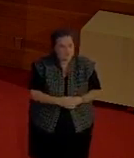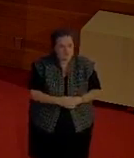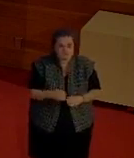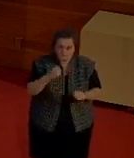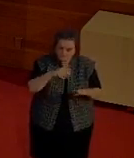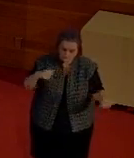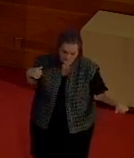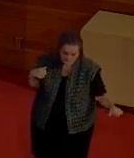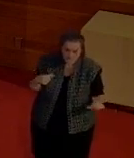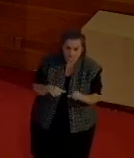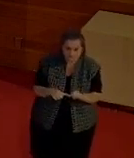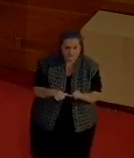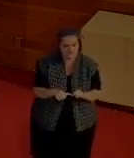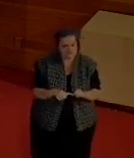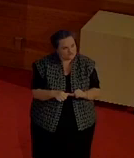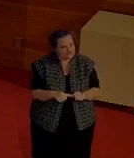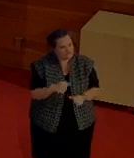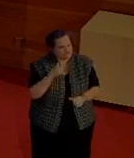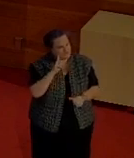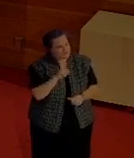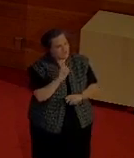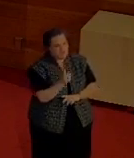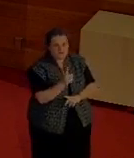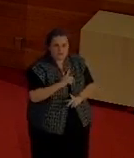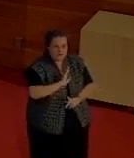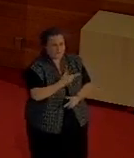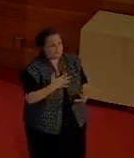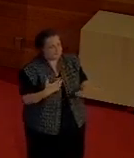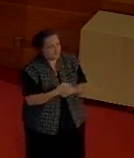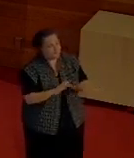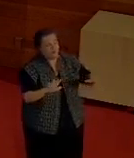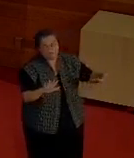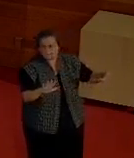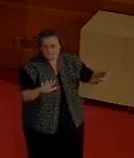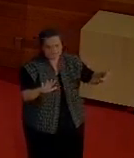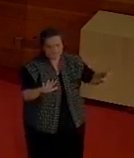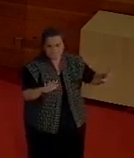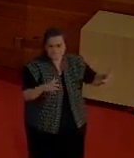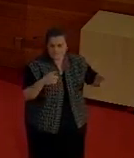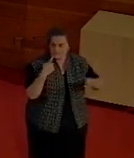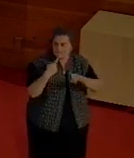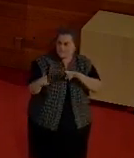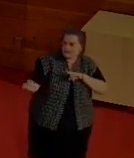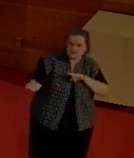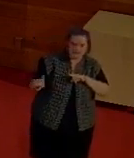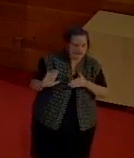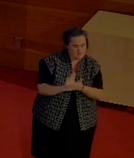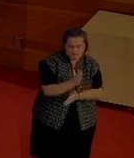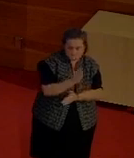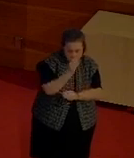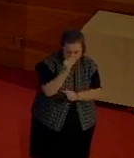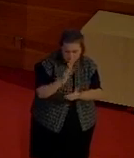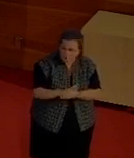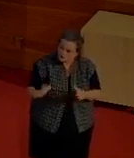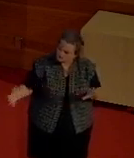histórico en el que conscientes de La amenaza que nos afecta a todos hemos dicho olvidémonos de nuestras diferencias que son una tontería y pongámonos al tema